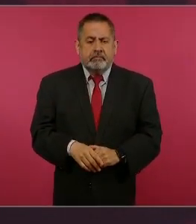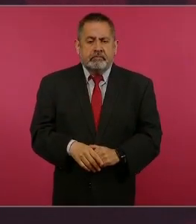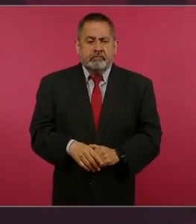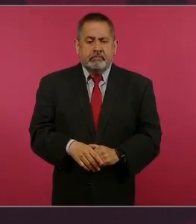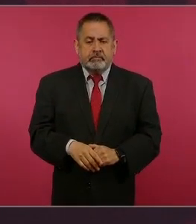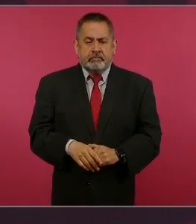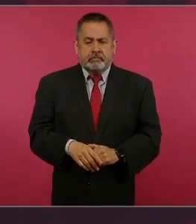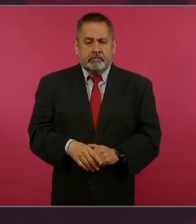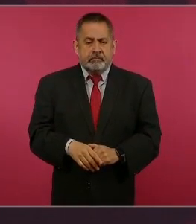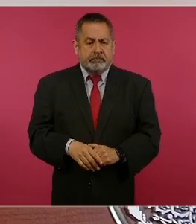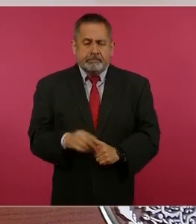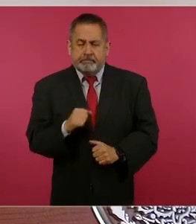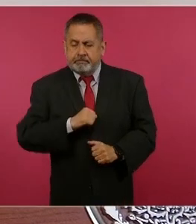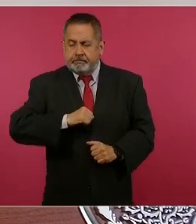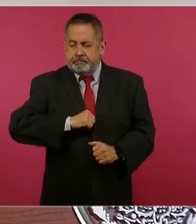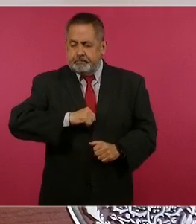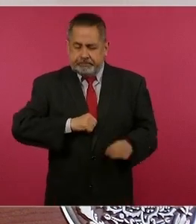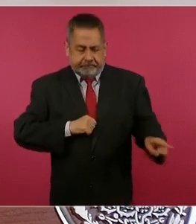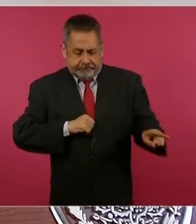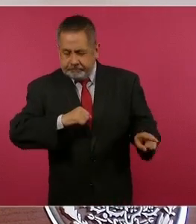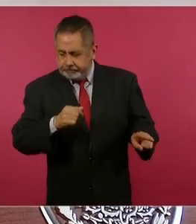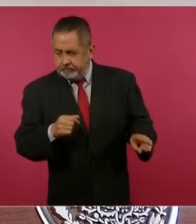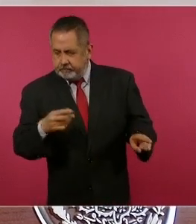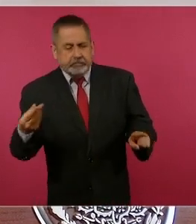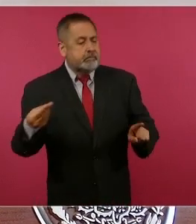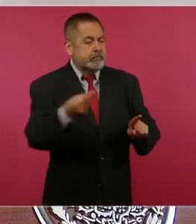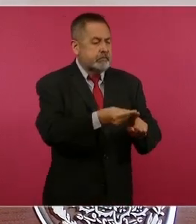se permite el influyentismo?